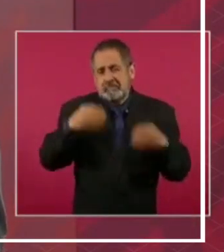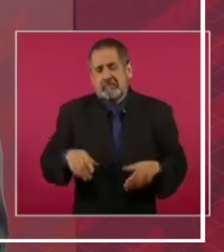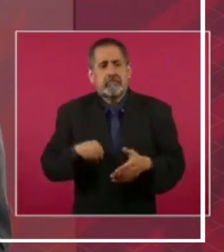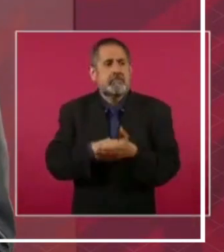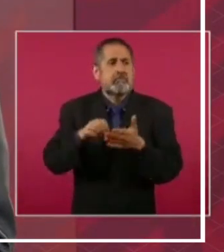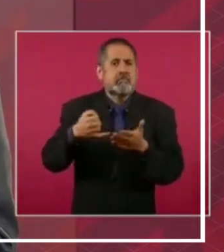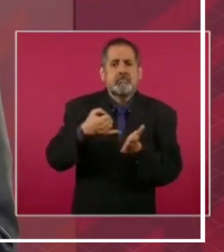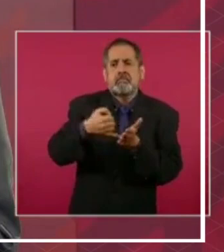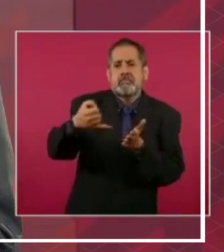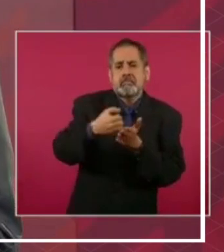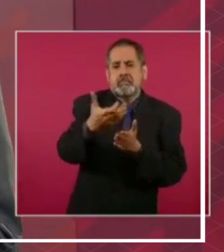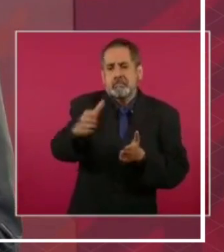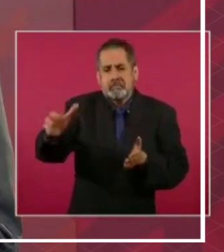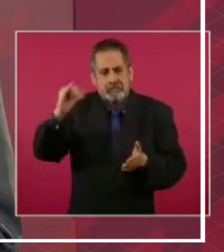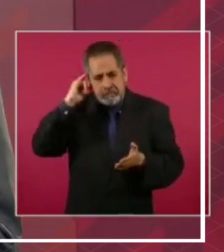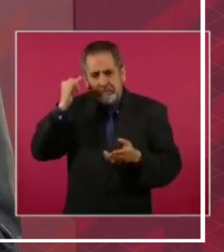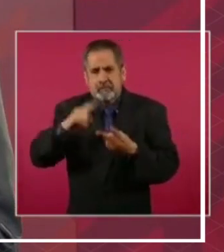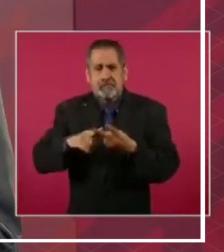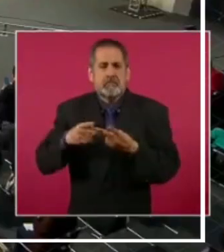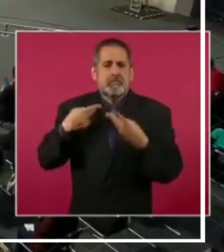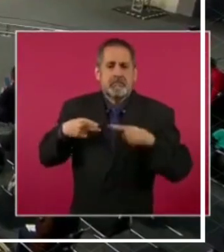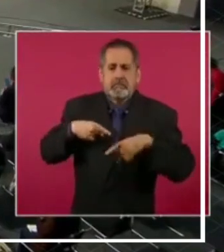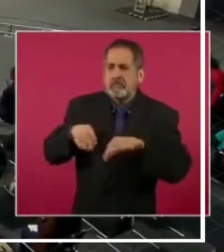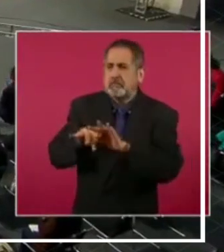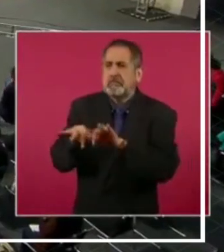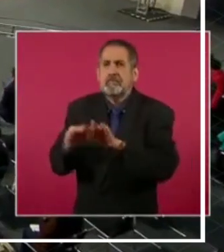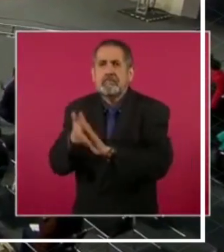campesinos, obreros,